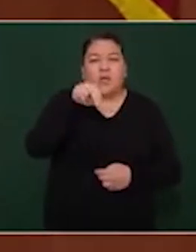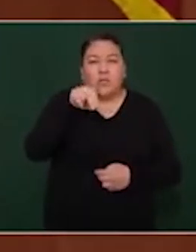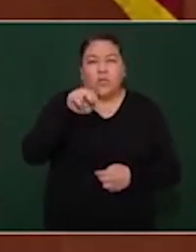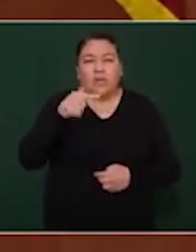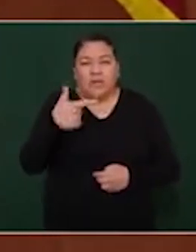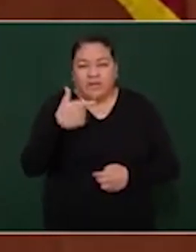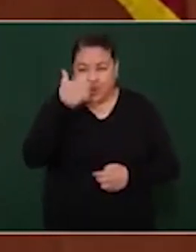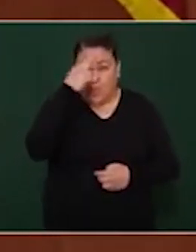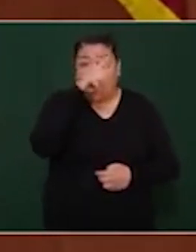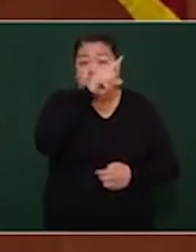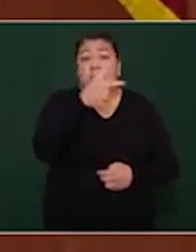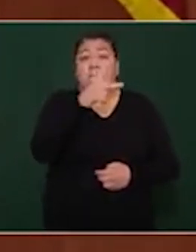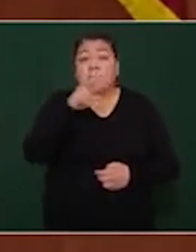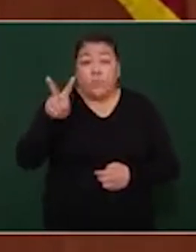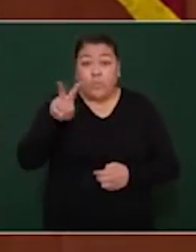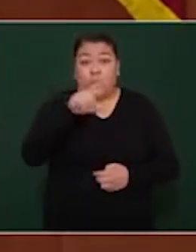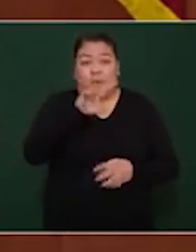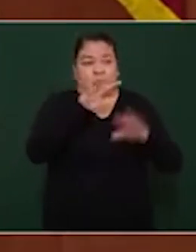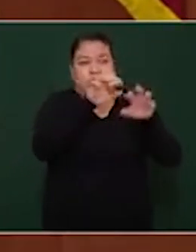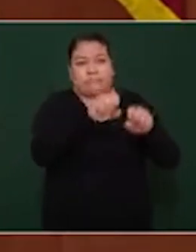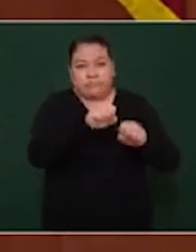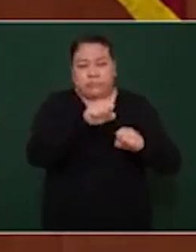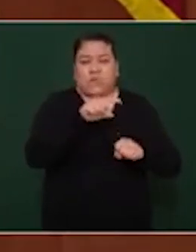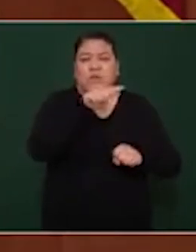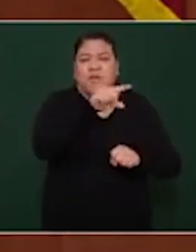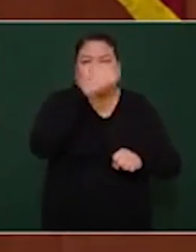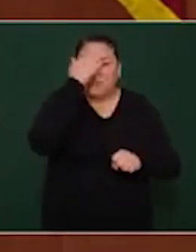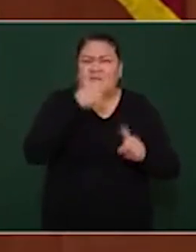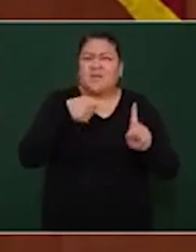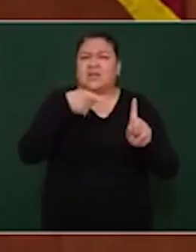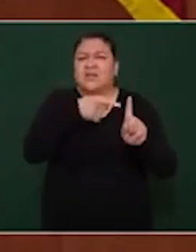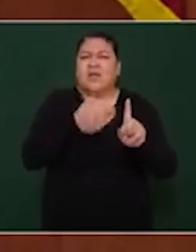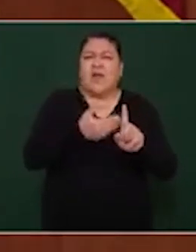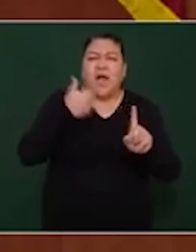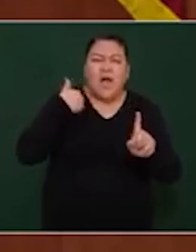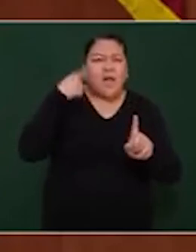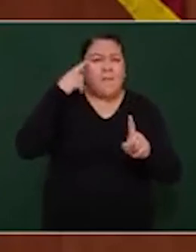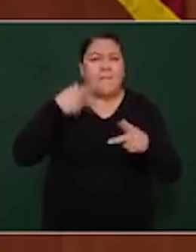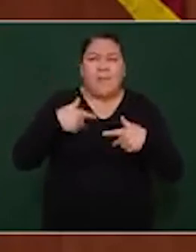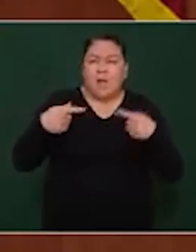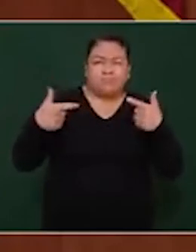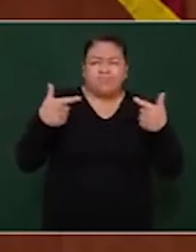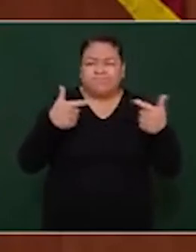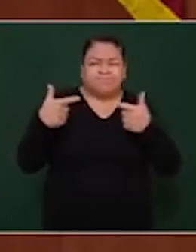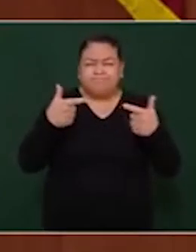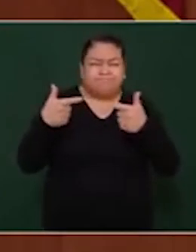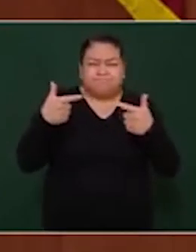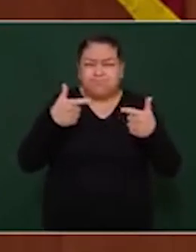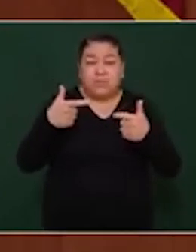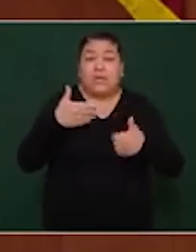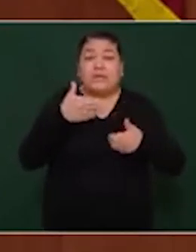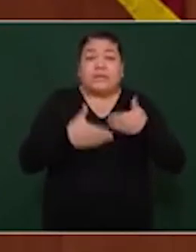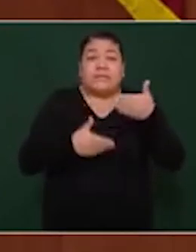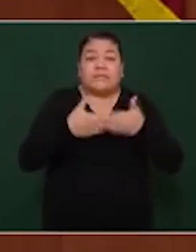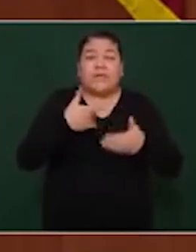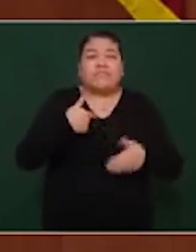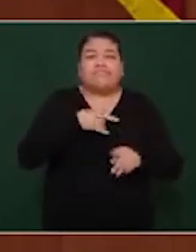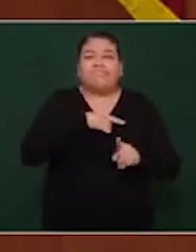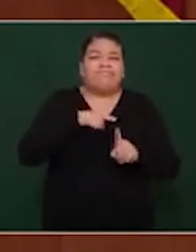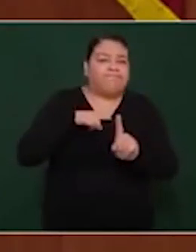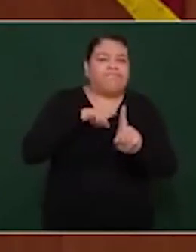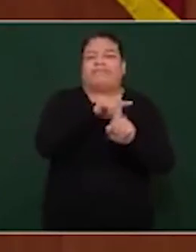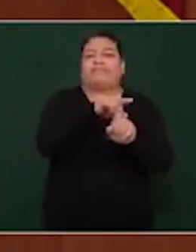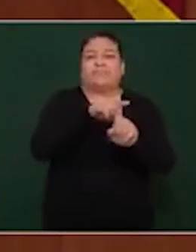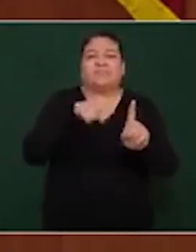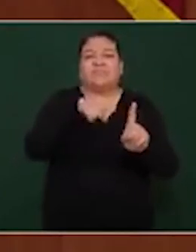Puerto Vallarta. Él habría intervenido en el fuego cruzado y después habría atropellado a